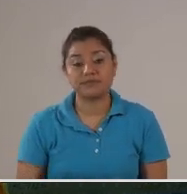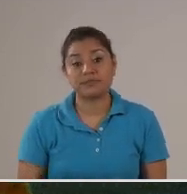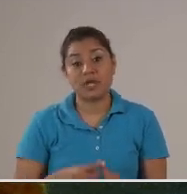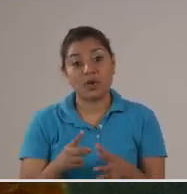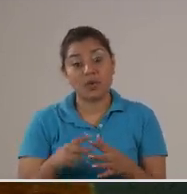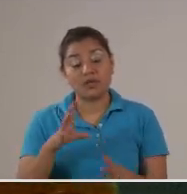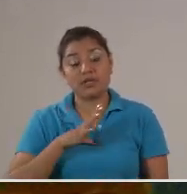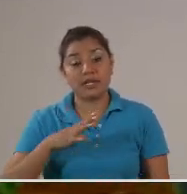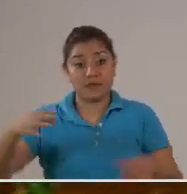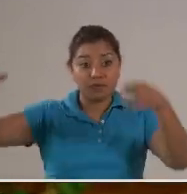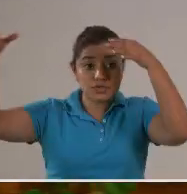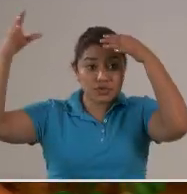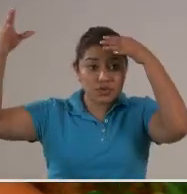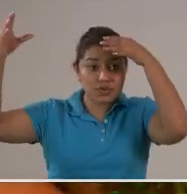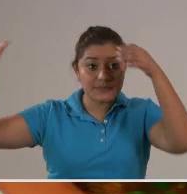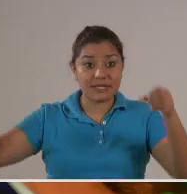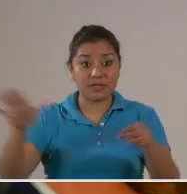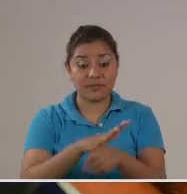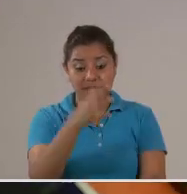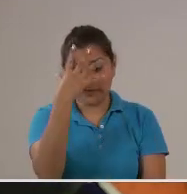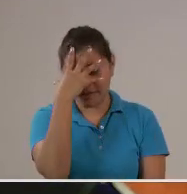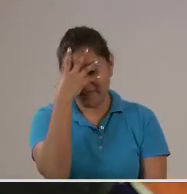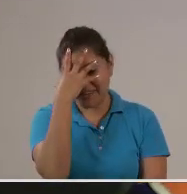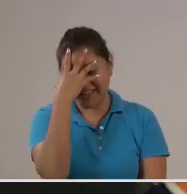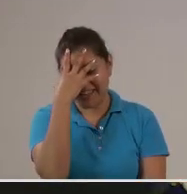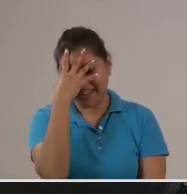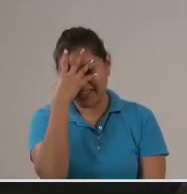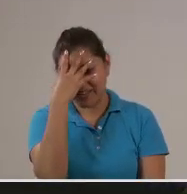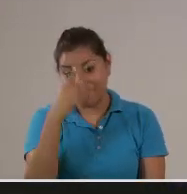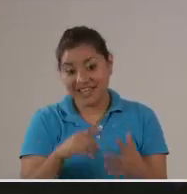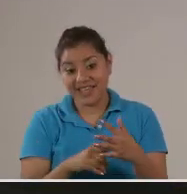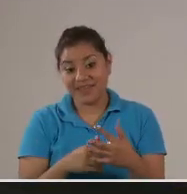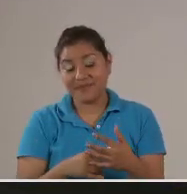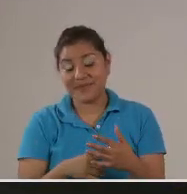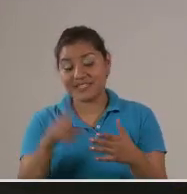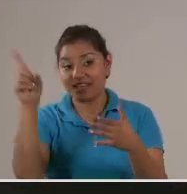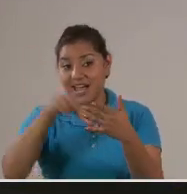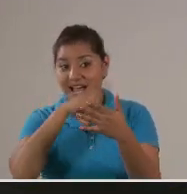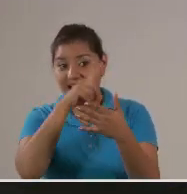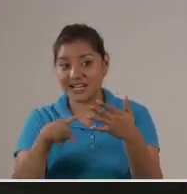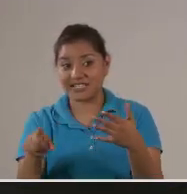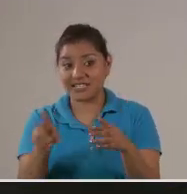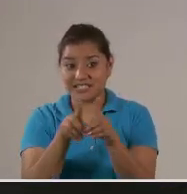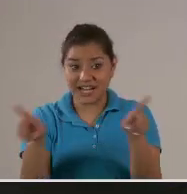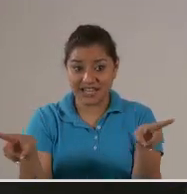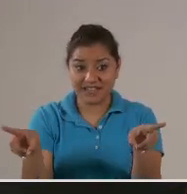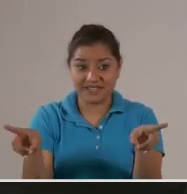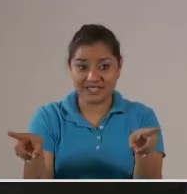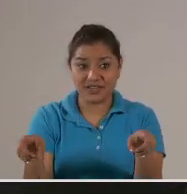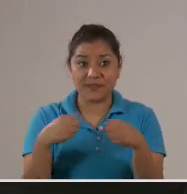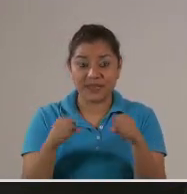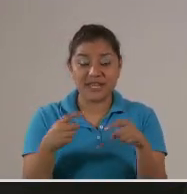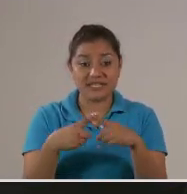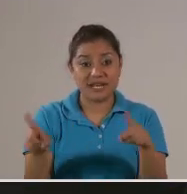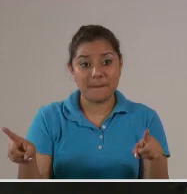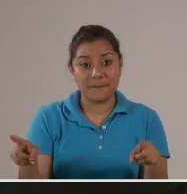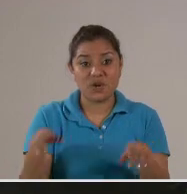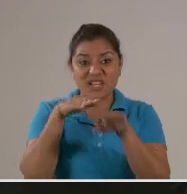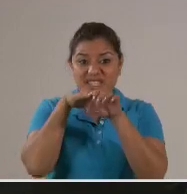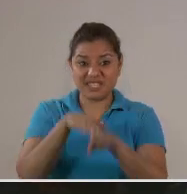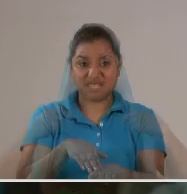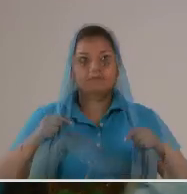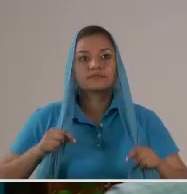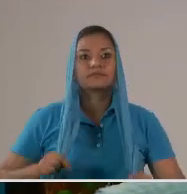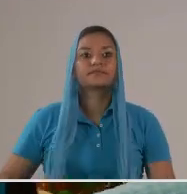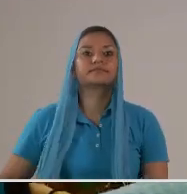epignosis del pecado entonces empieza a rechazar la división hecha por